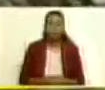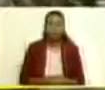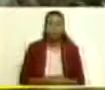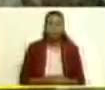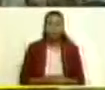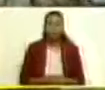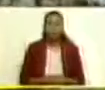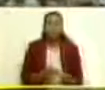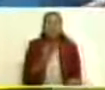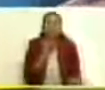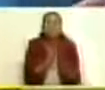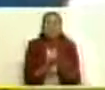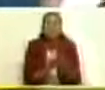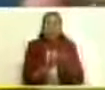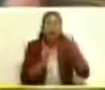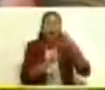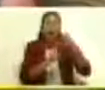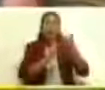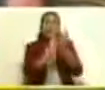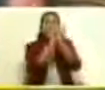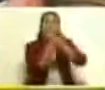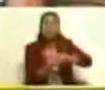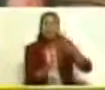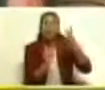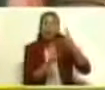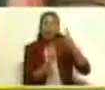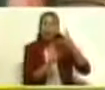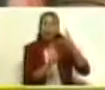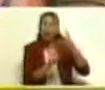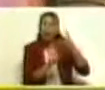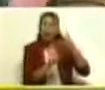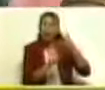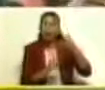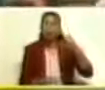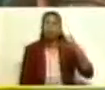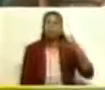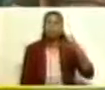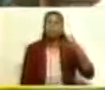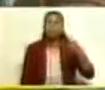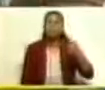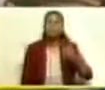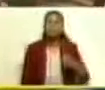nuestra propuesta de la cuarta transformación